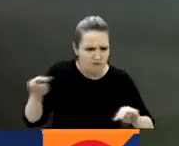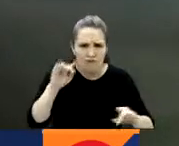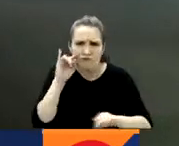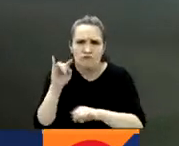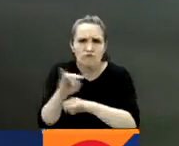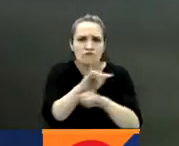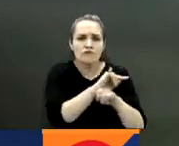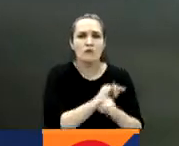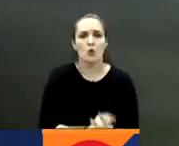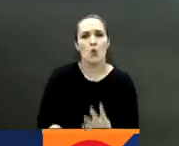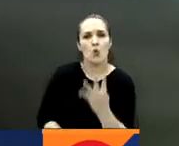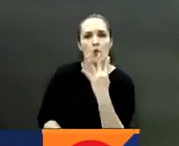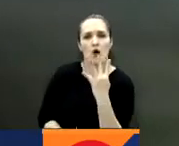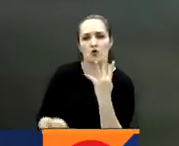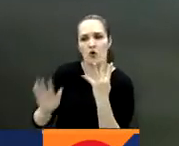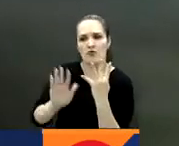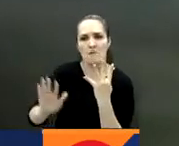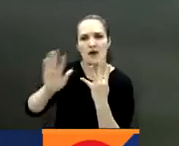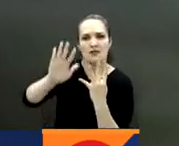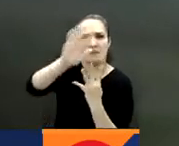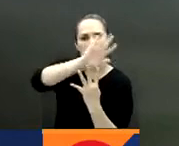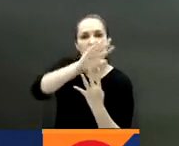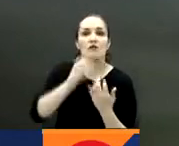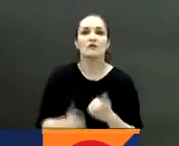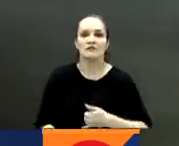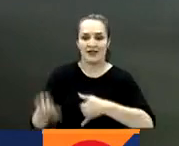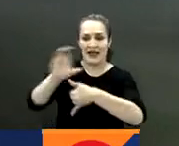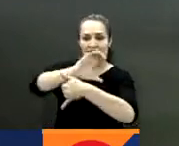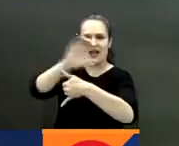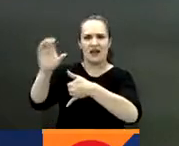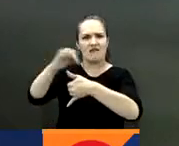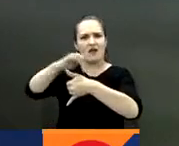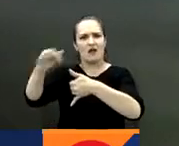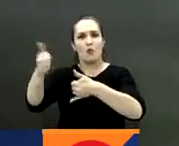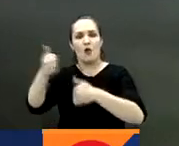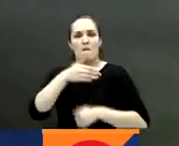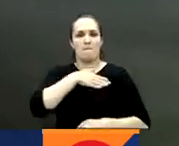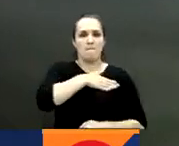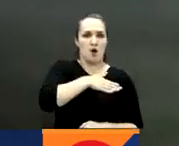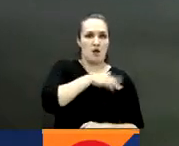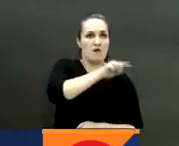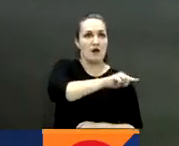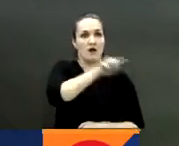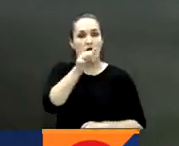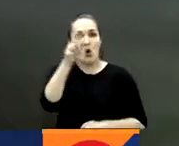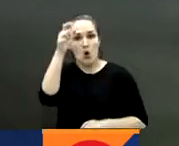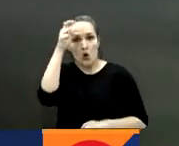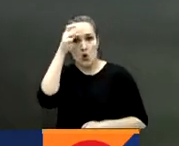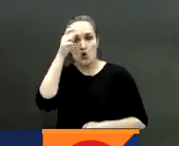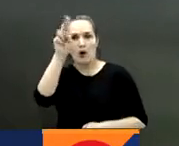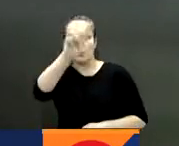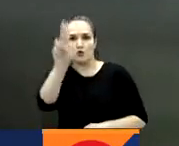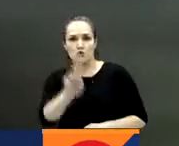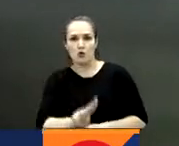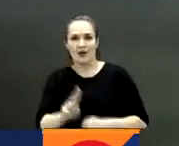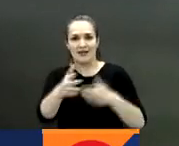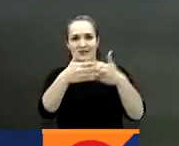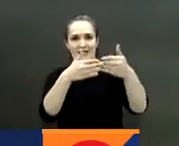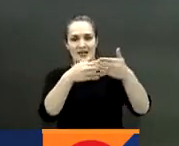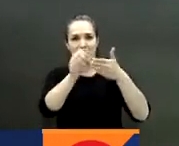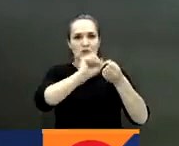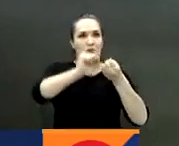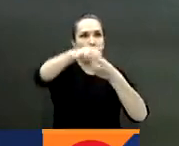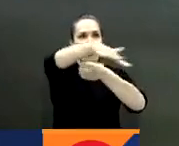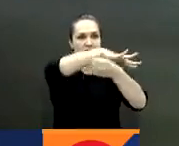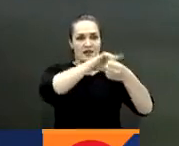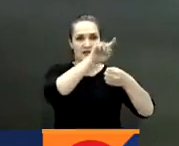4 departamentos de la región Caribe. Estamos hablando de Bolívar, Córdoba, Sucre, San Andrés y Providencia. Esto